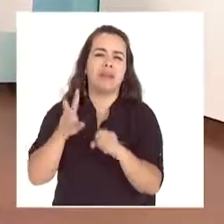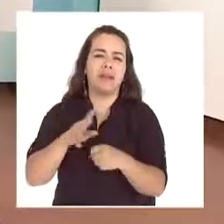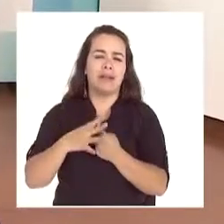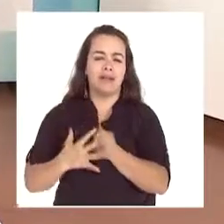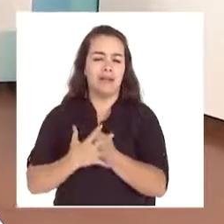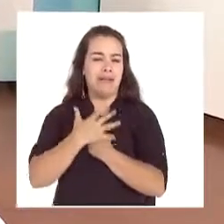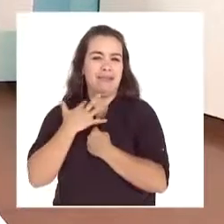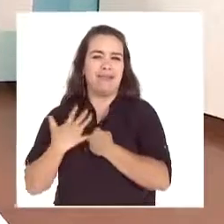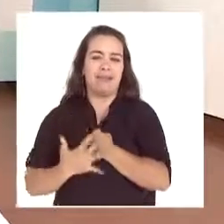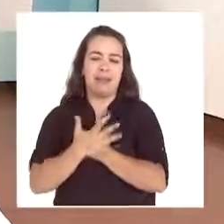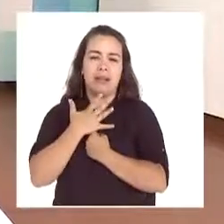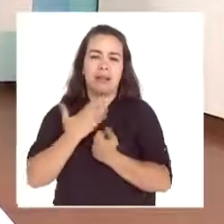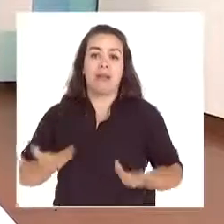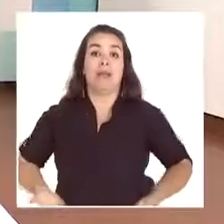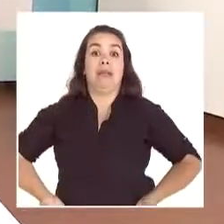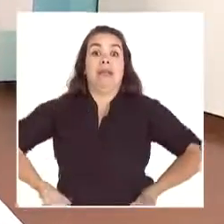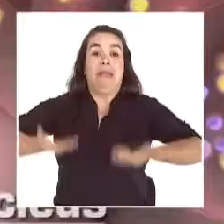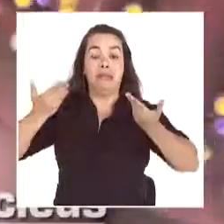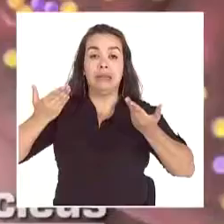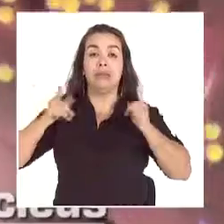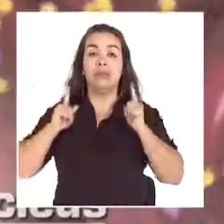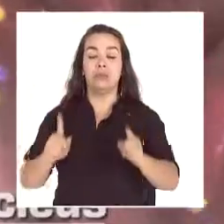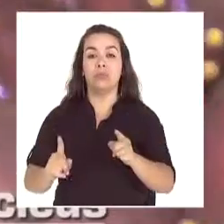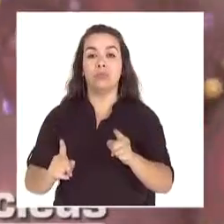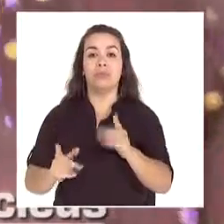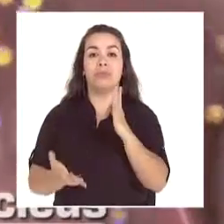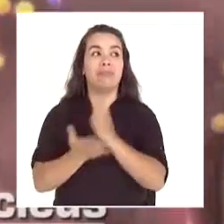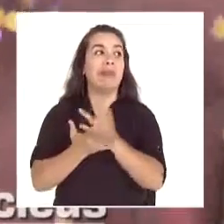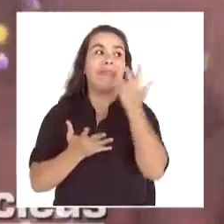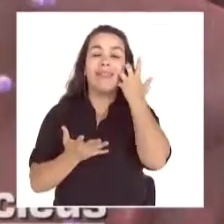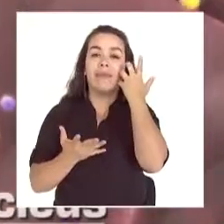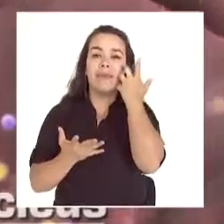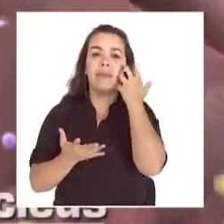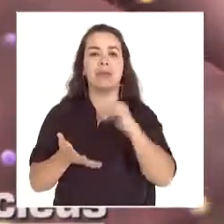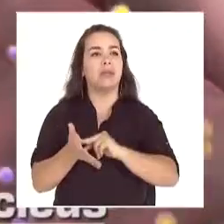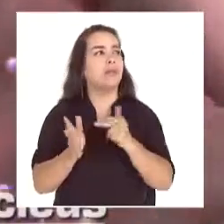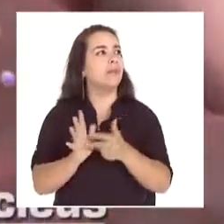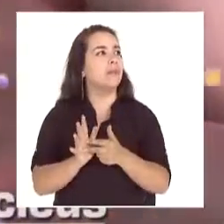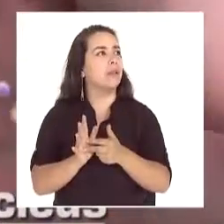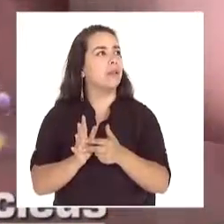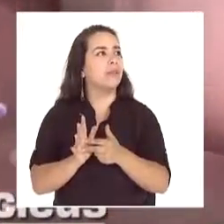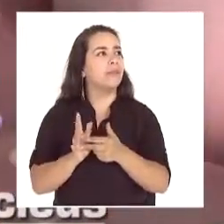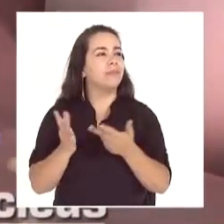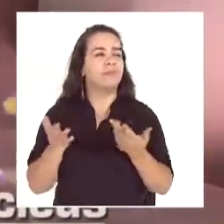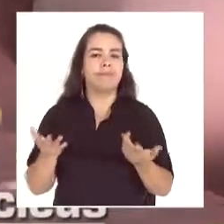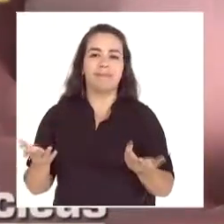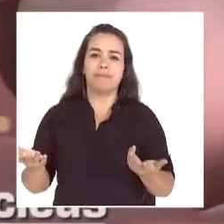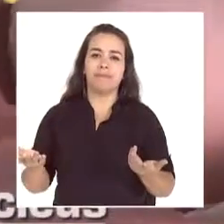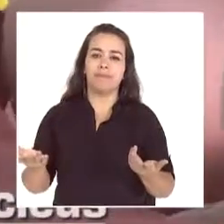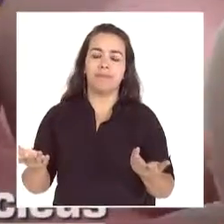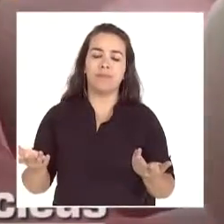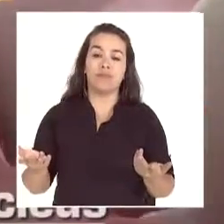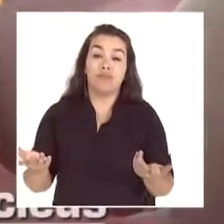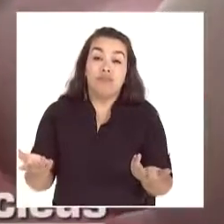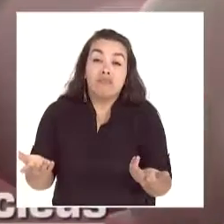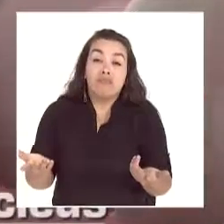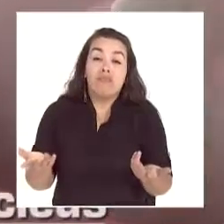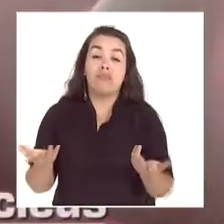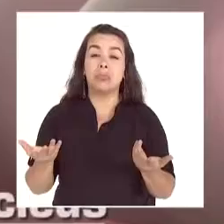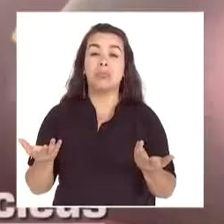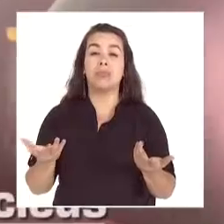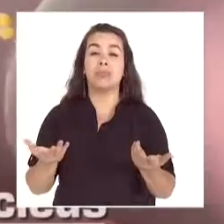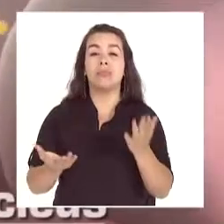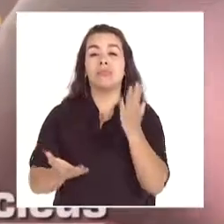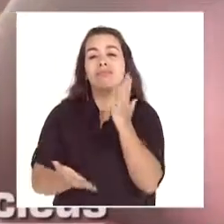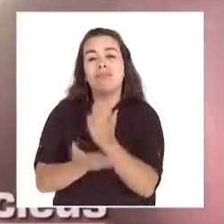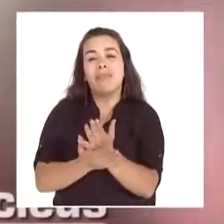de desarrollo de ateroesclerosis es lo que posteriormente se asocia como factor